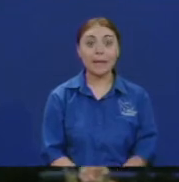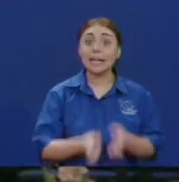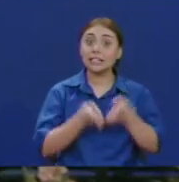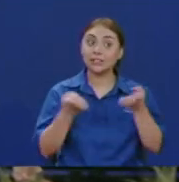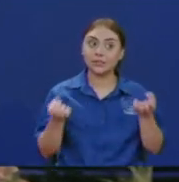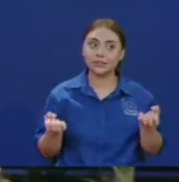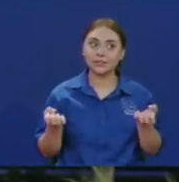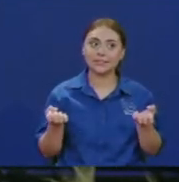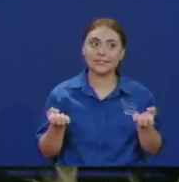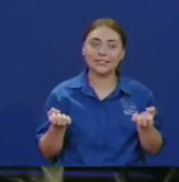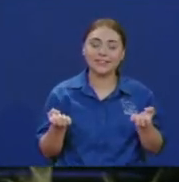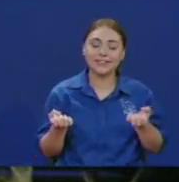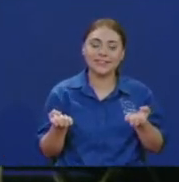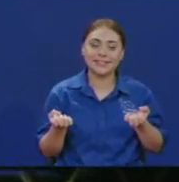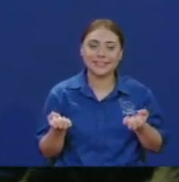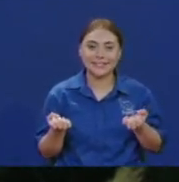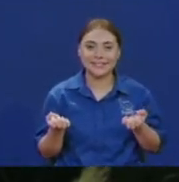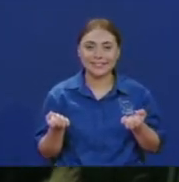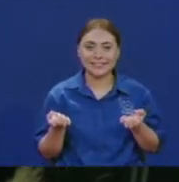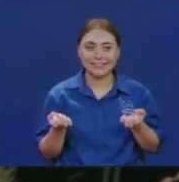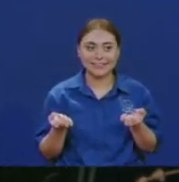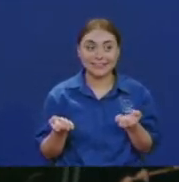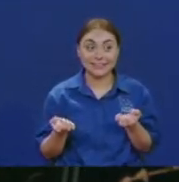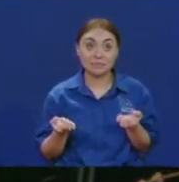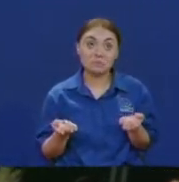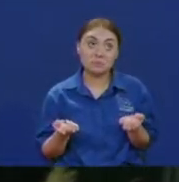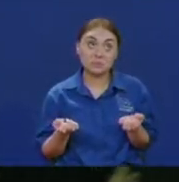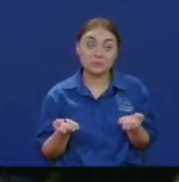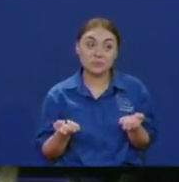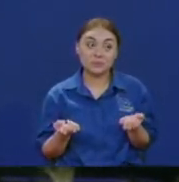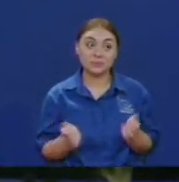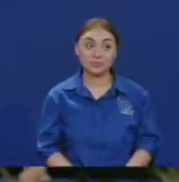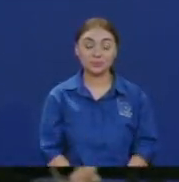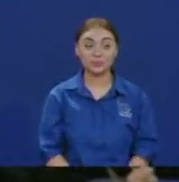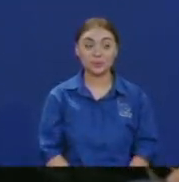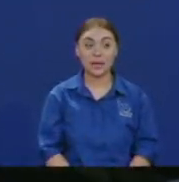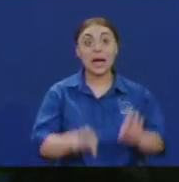Entonces, pero eso sale porque los siervos de la última hora llegaron.